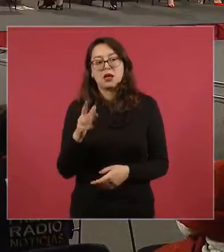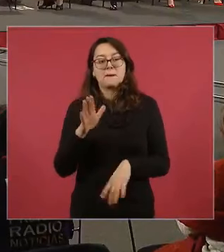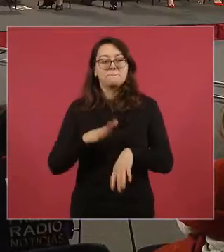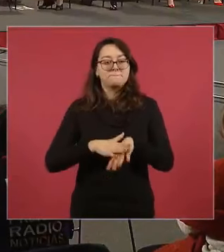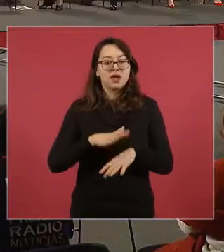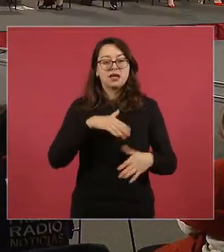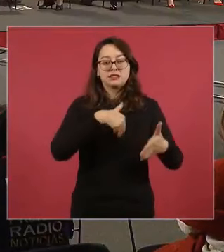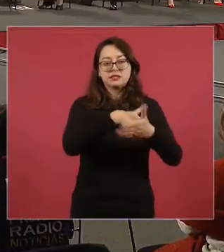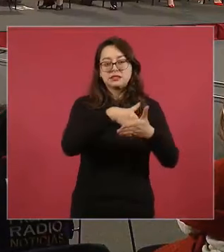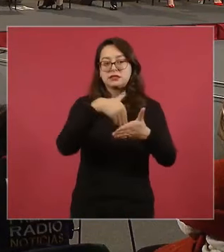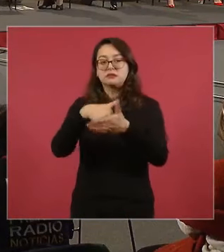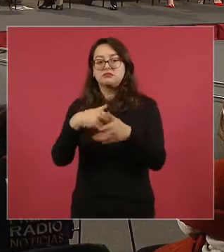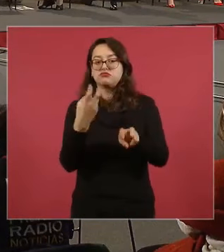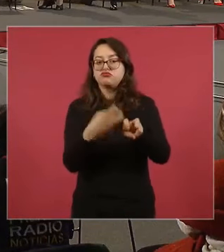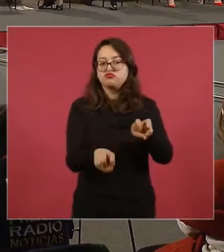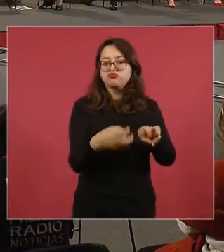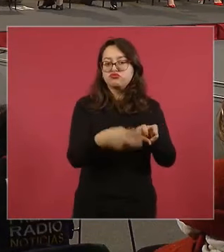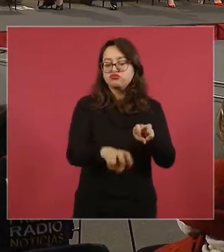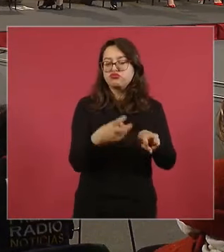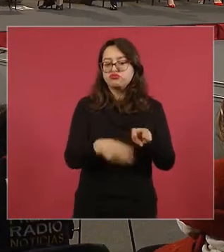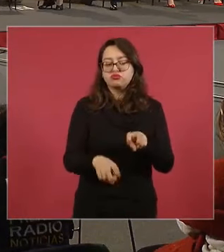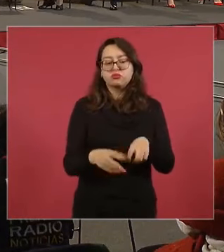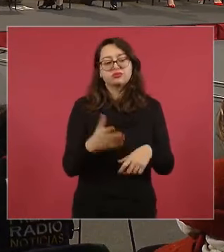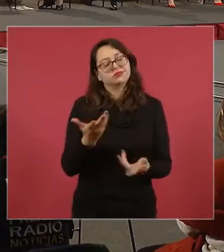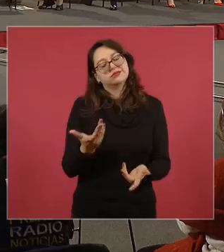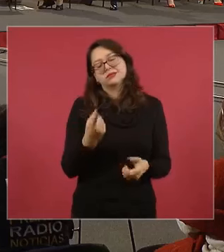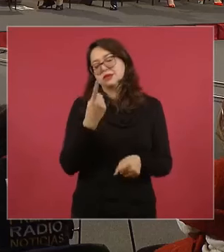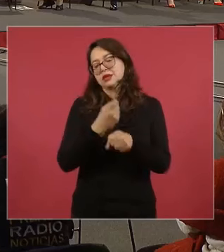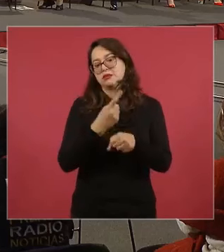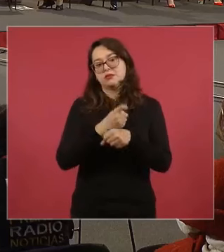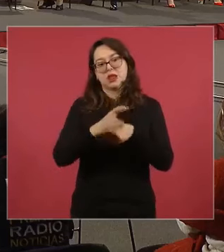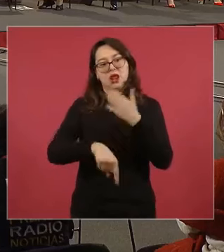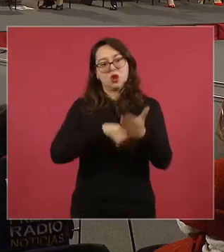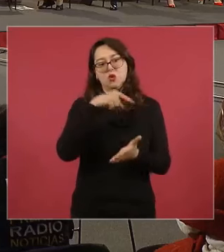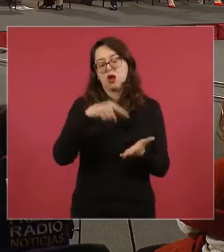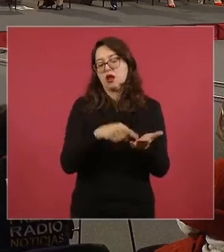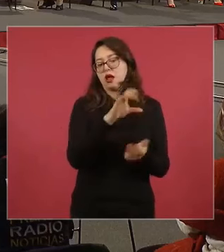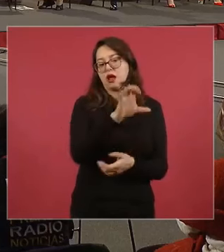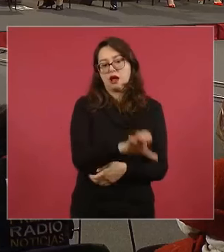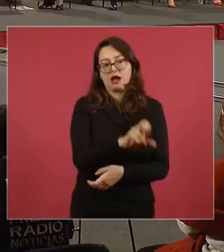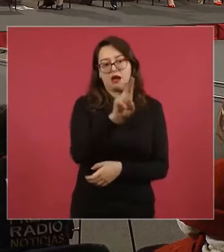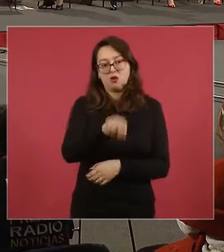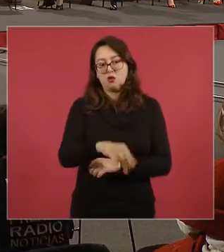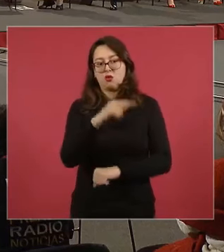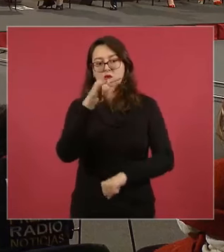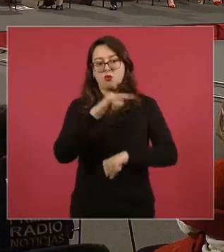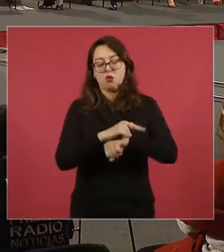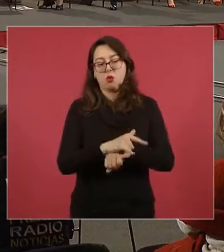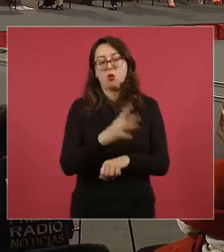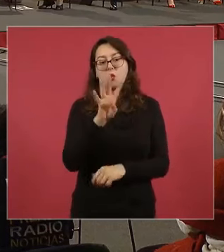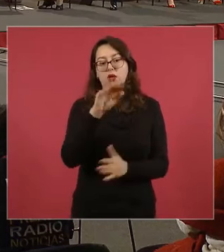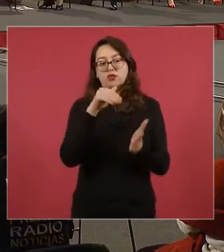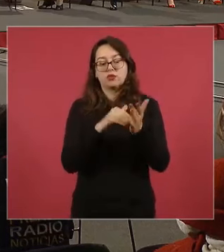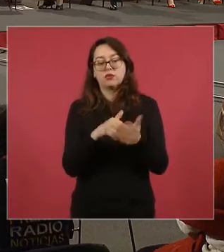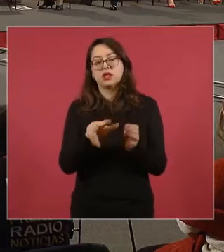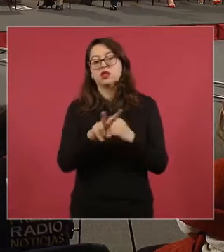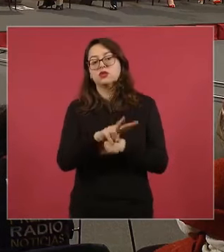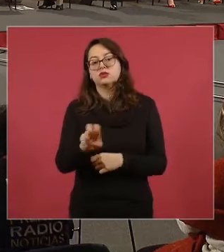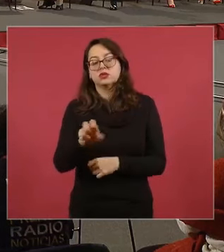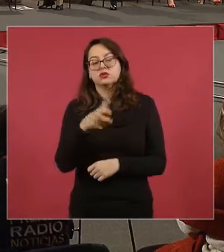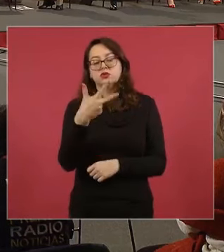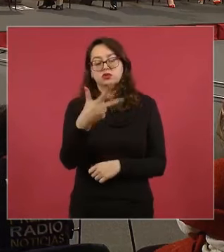demanda. En primerísimo lugar, por supuesto, Cancún Aeropuerto con 4,208 pasajeros.